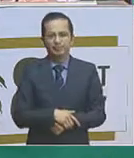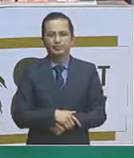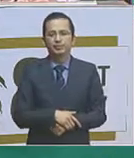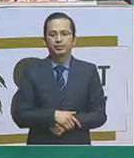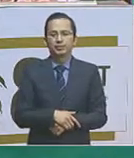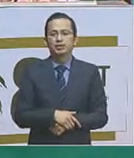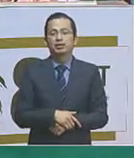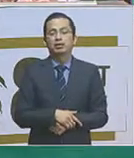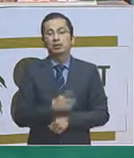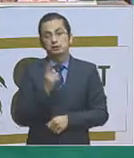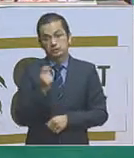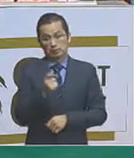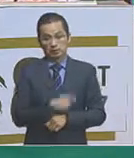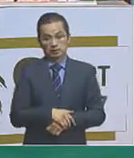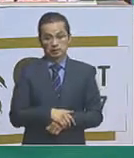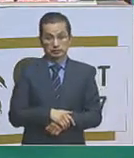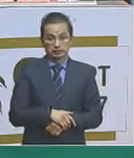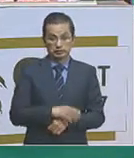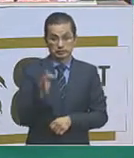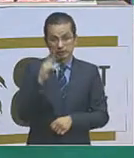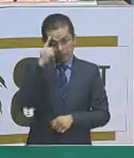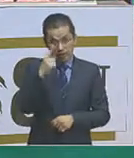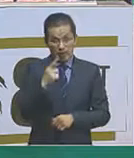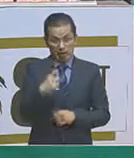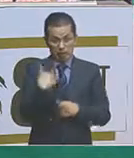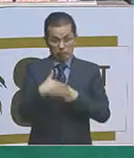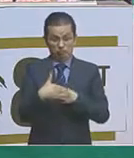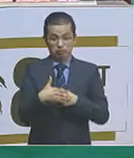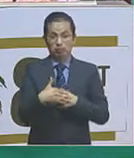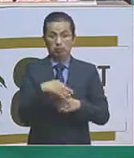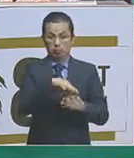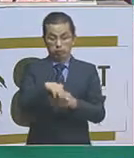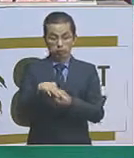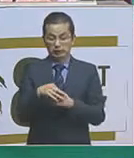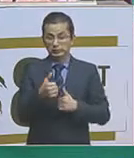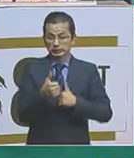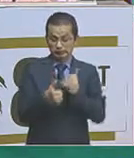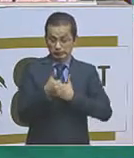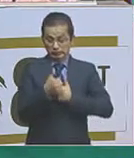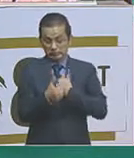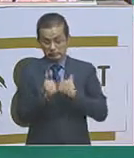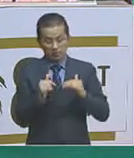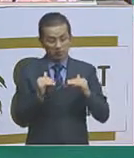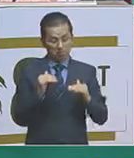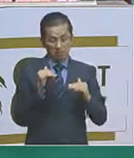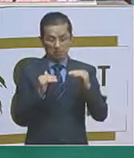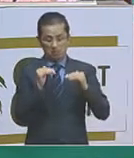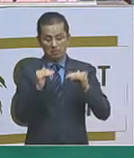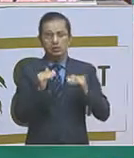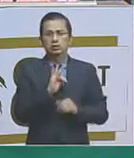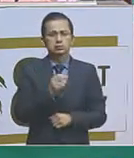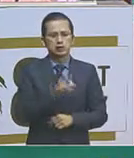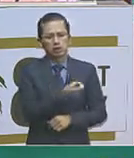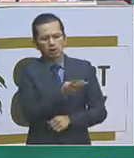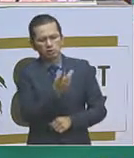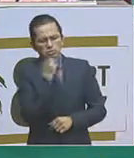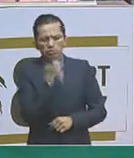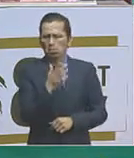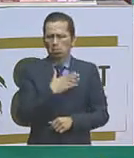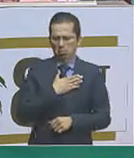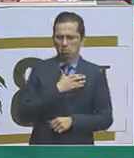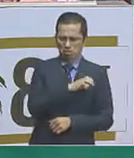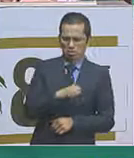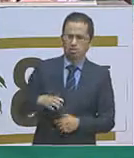probable entonces que ante resultados cerrados aquellos que tienen un convencimiento absoluto de que su candidato ganó